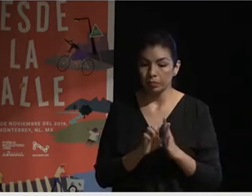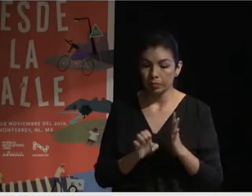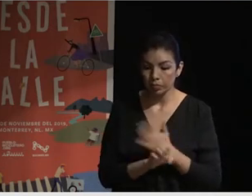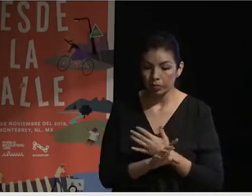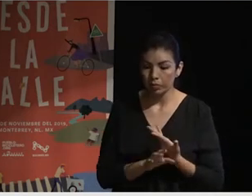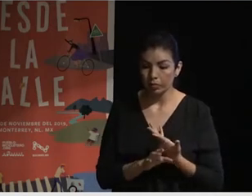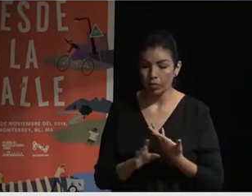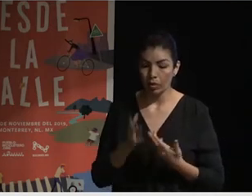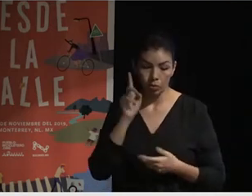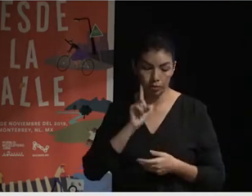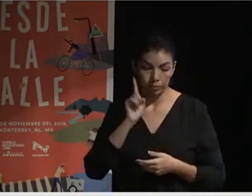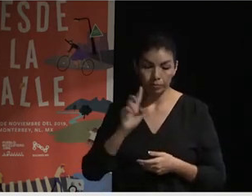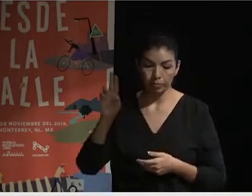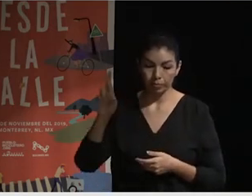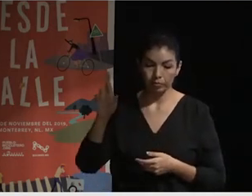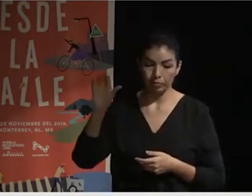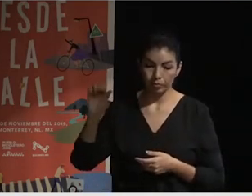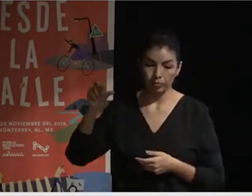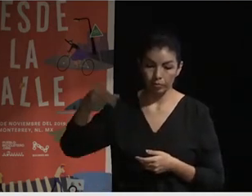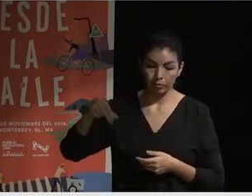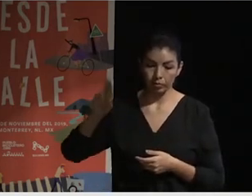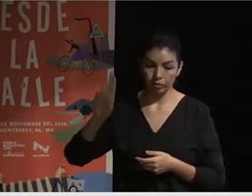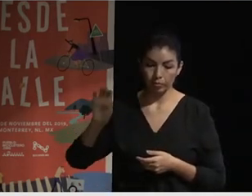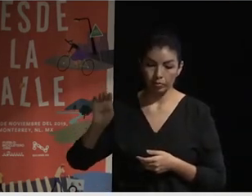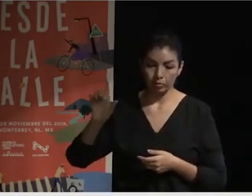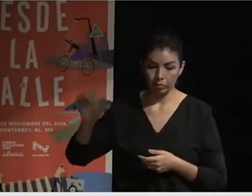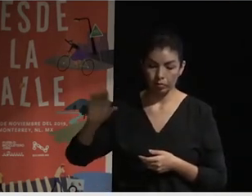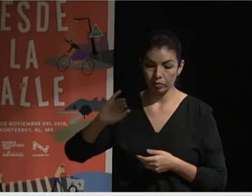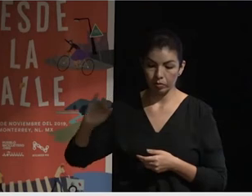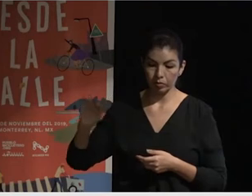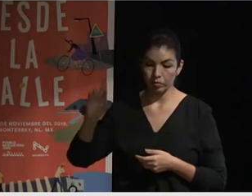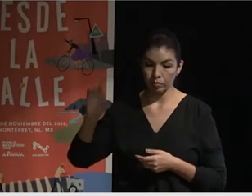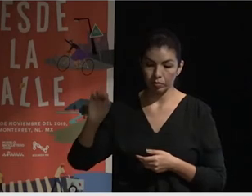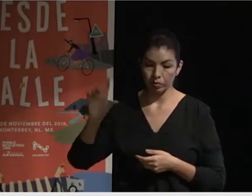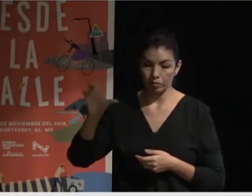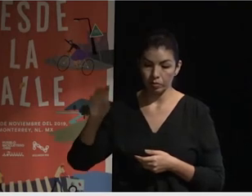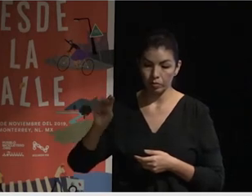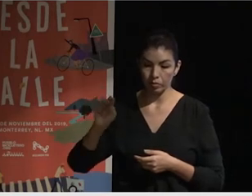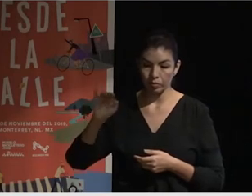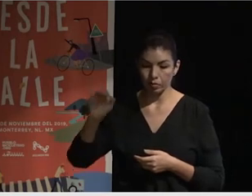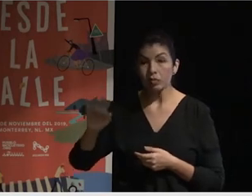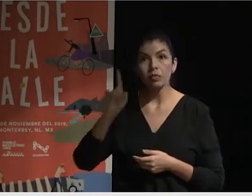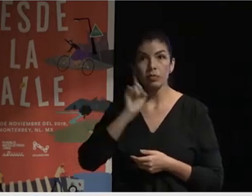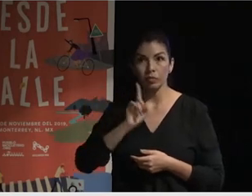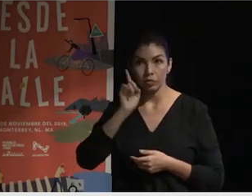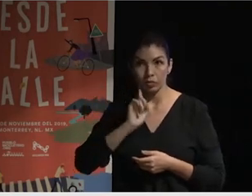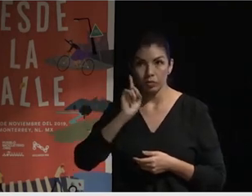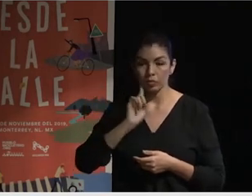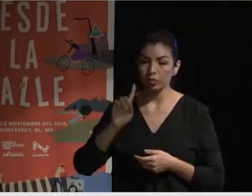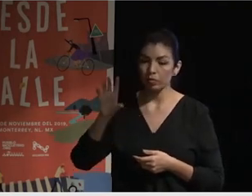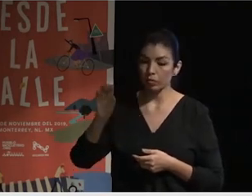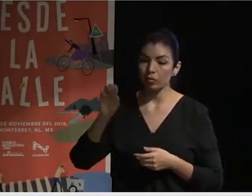cuenta Raquel Rolnick, la ex relatora para Naciones Unidas de Derecho a la Vivienda, lo que les sirve es